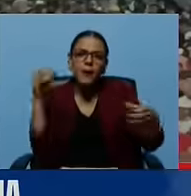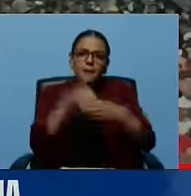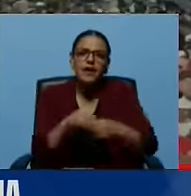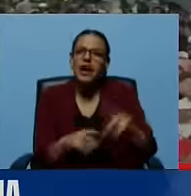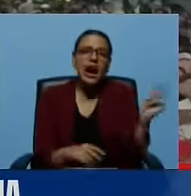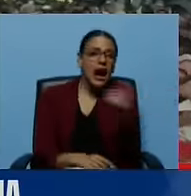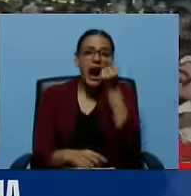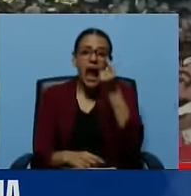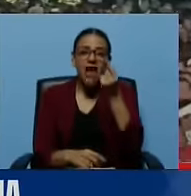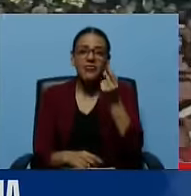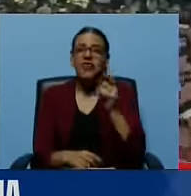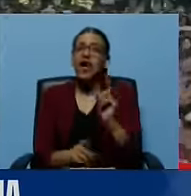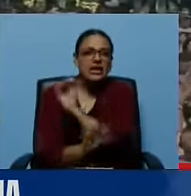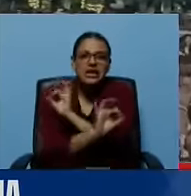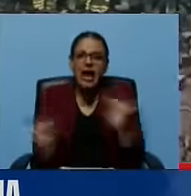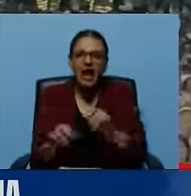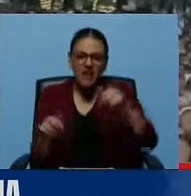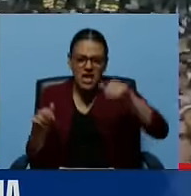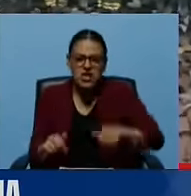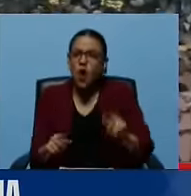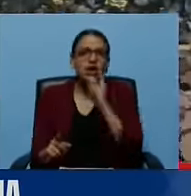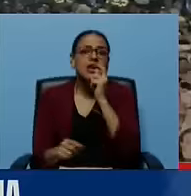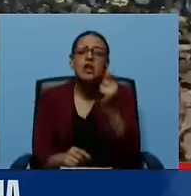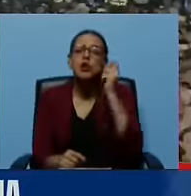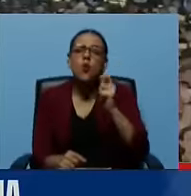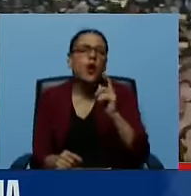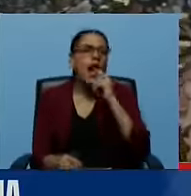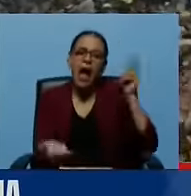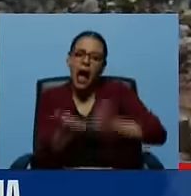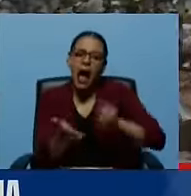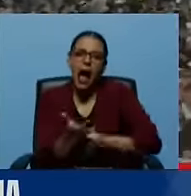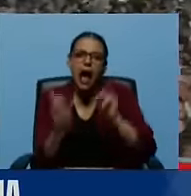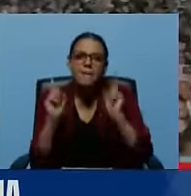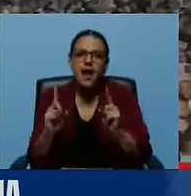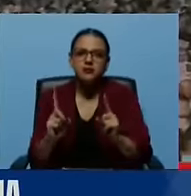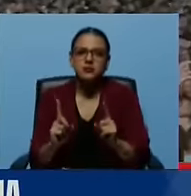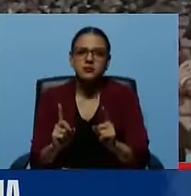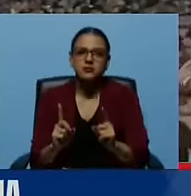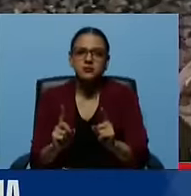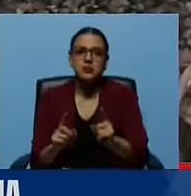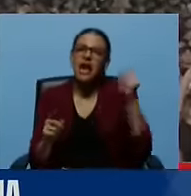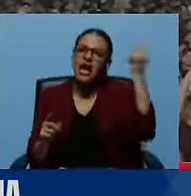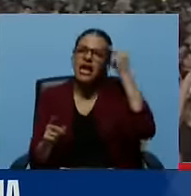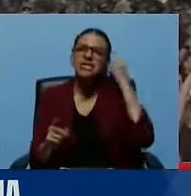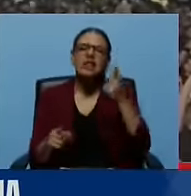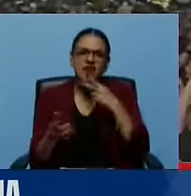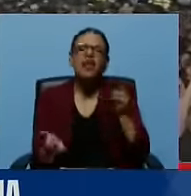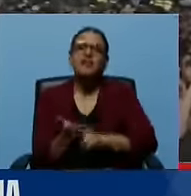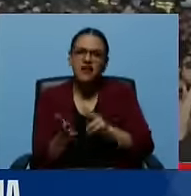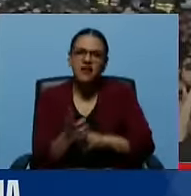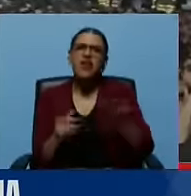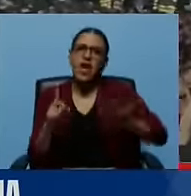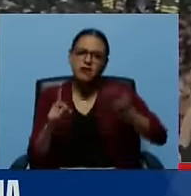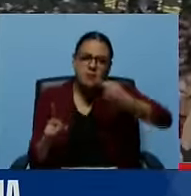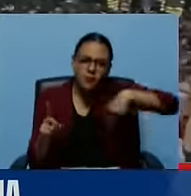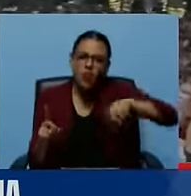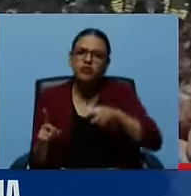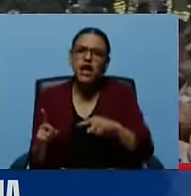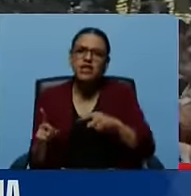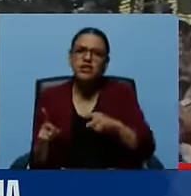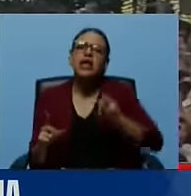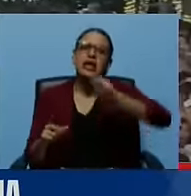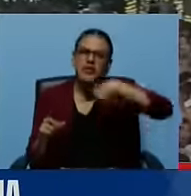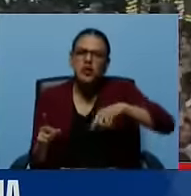nada ni nadie, ni hoy, ni nunca, ni jamás. Ese día fue heroica, nuestro